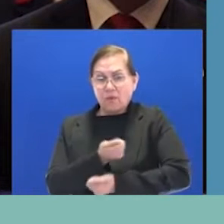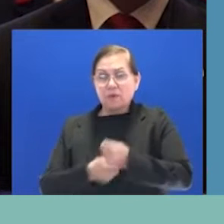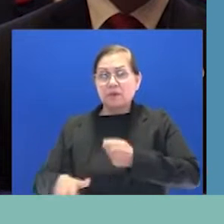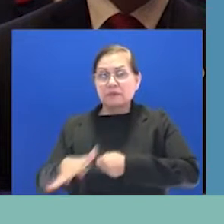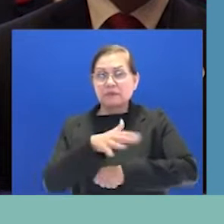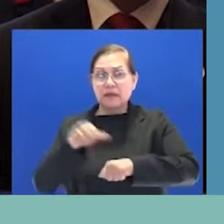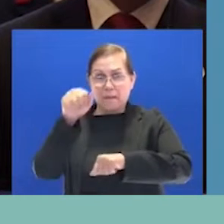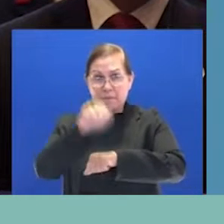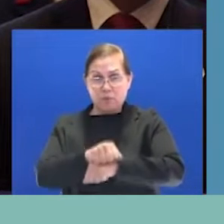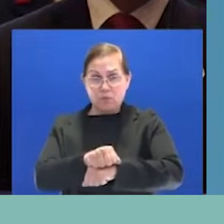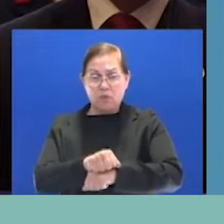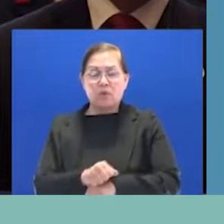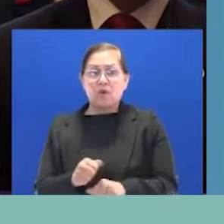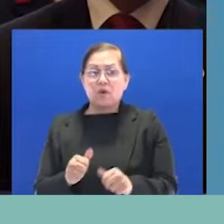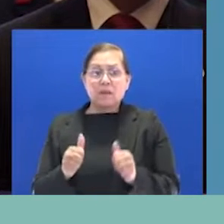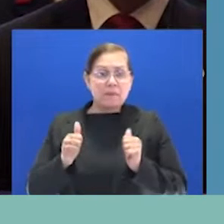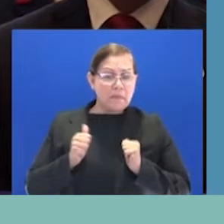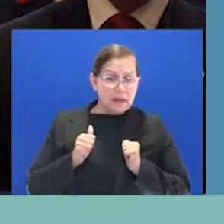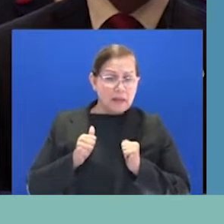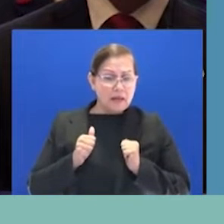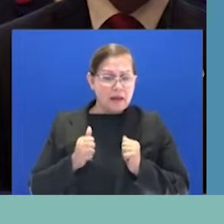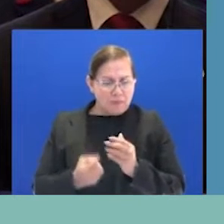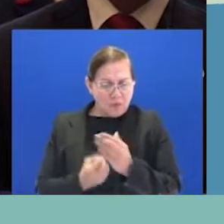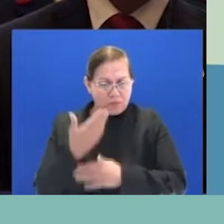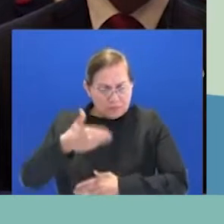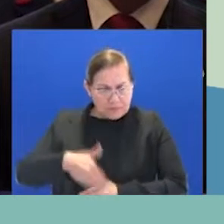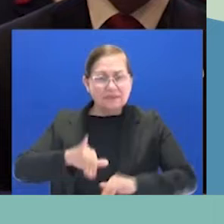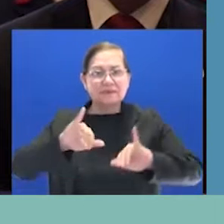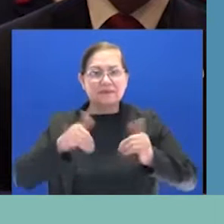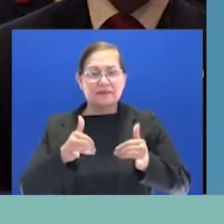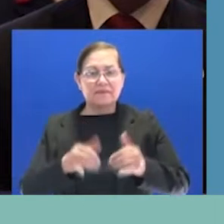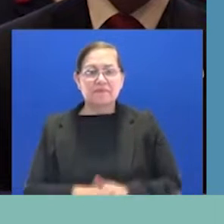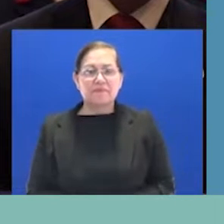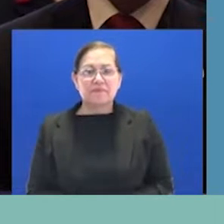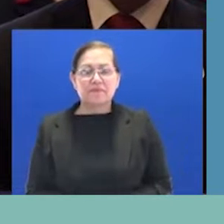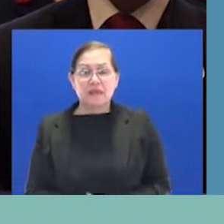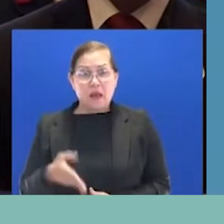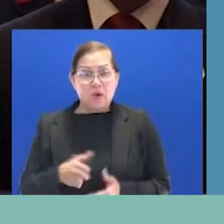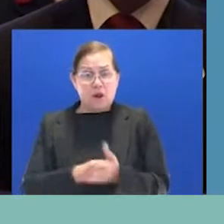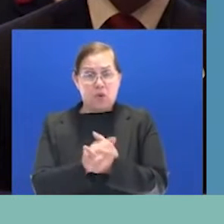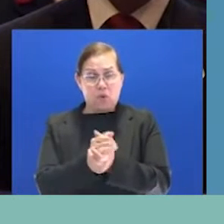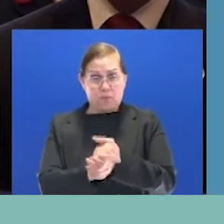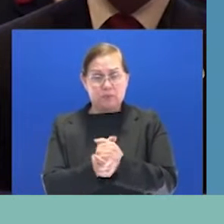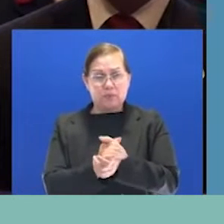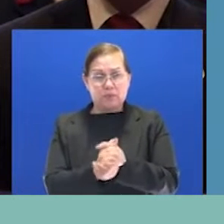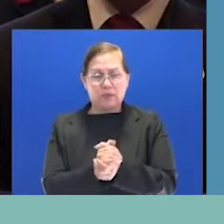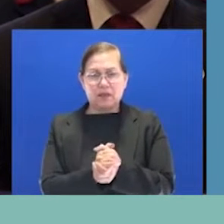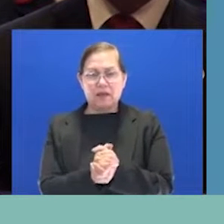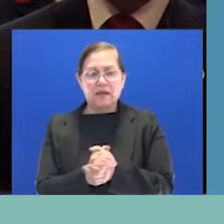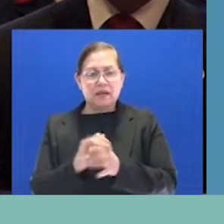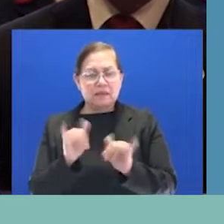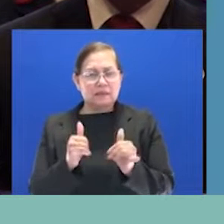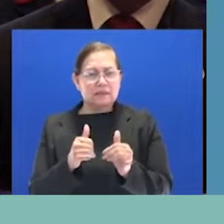Singapur, que esperamos entre en vigor próximamente. Esta oportunidad, por tratarse